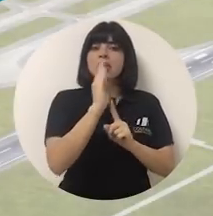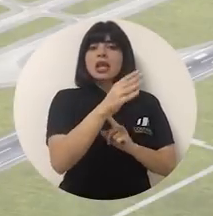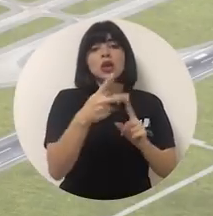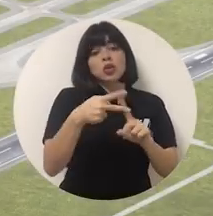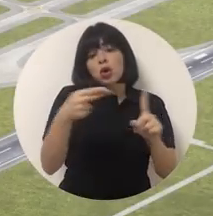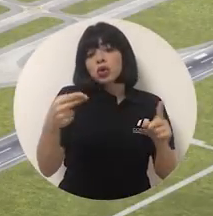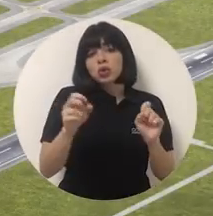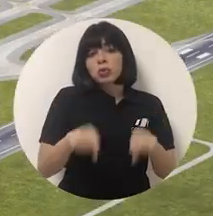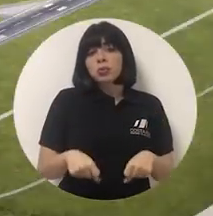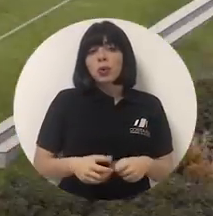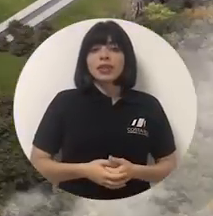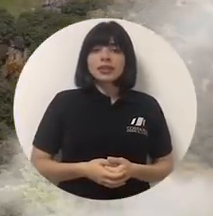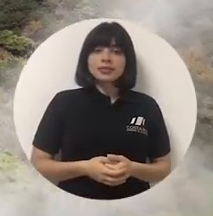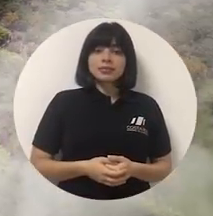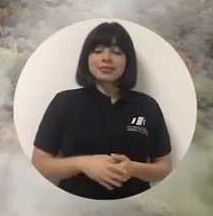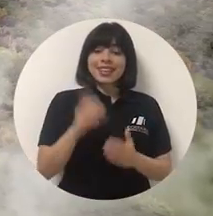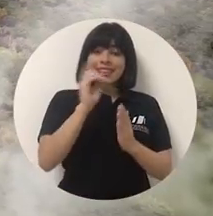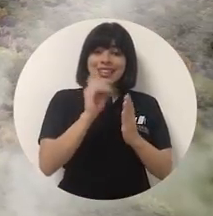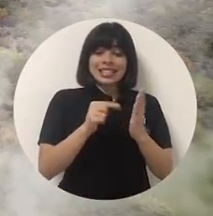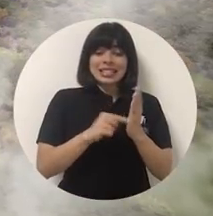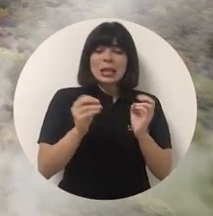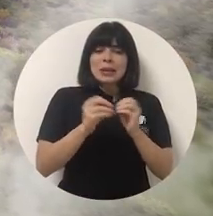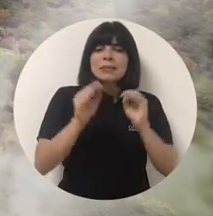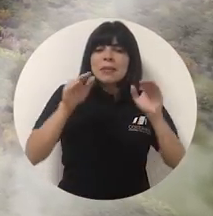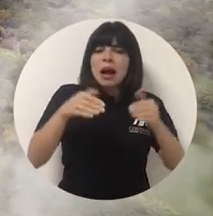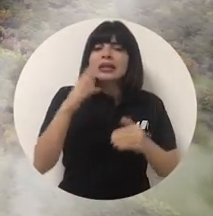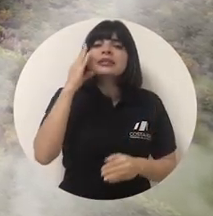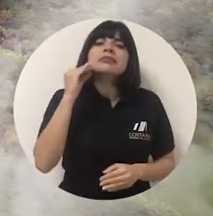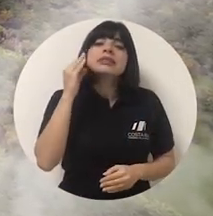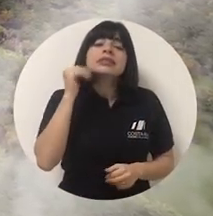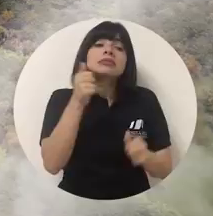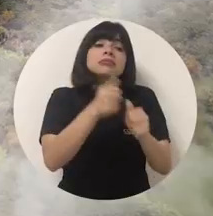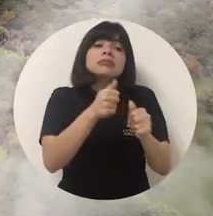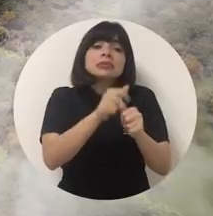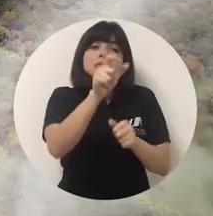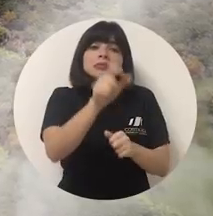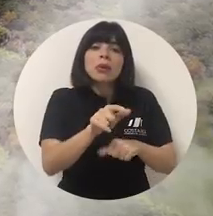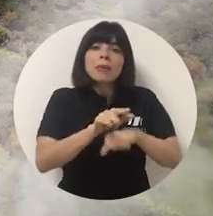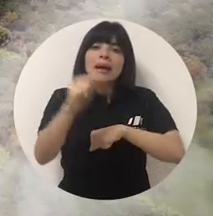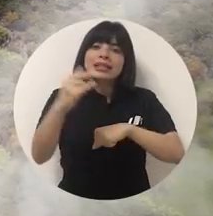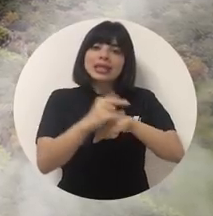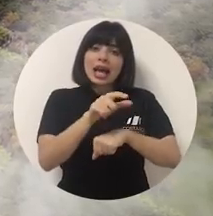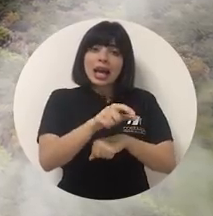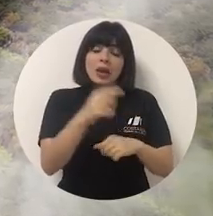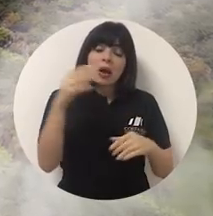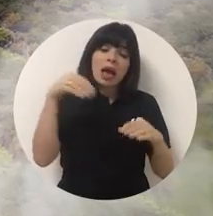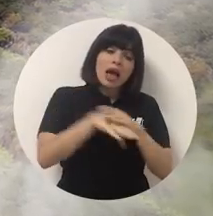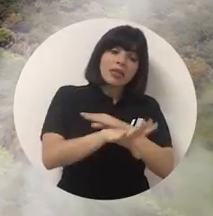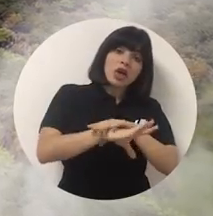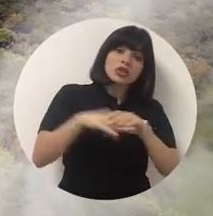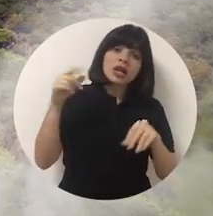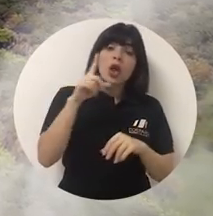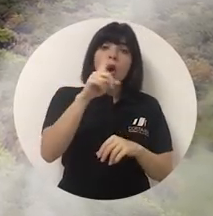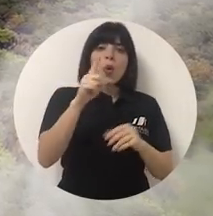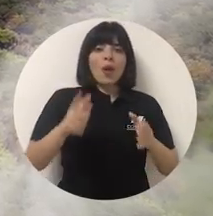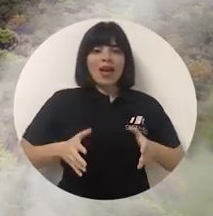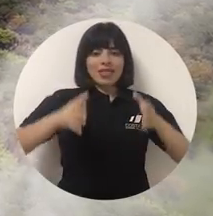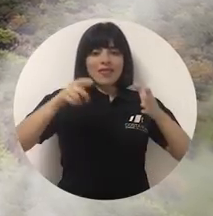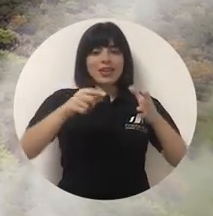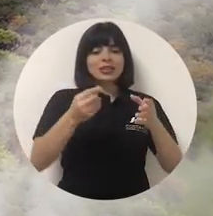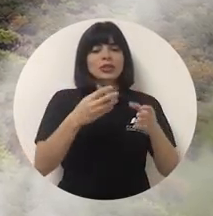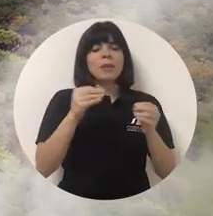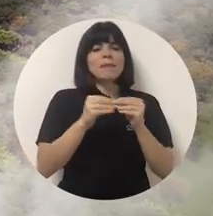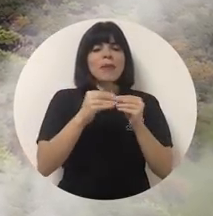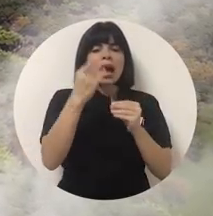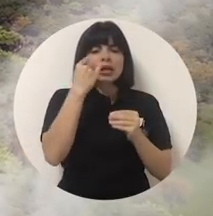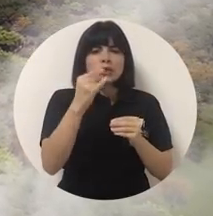hoteles. El diseño se centra en la experiencia de los pasajeros, que ingresan y dejan el país a través de un edificio que evoca Costa